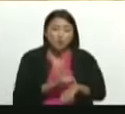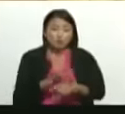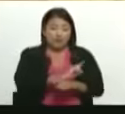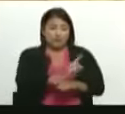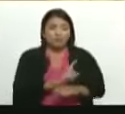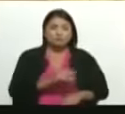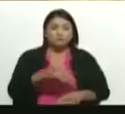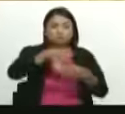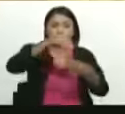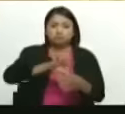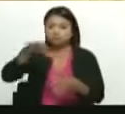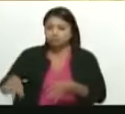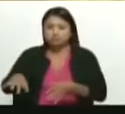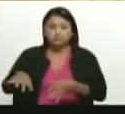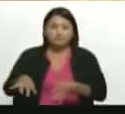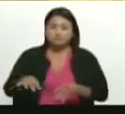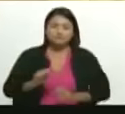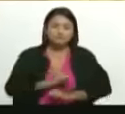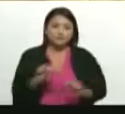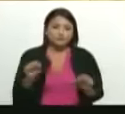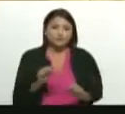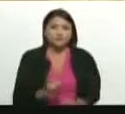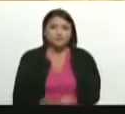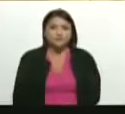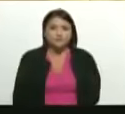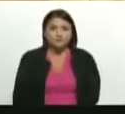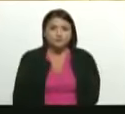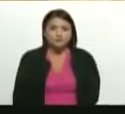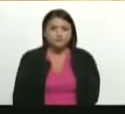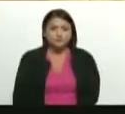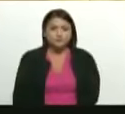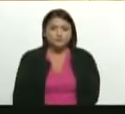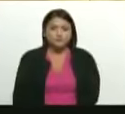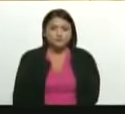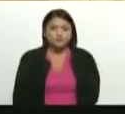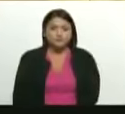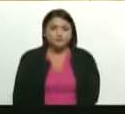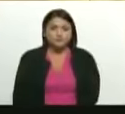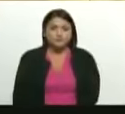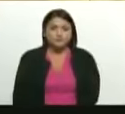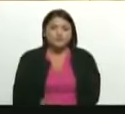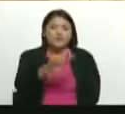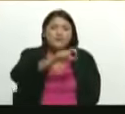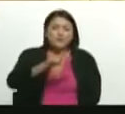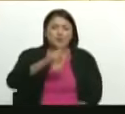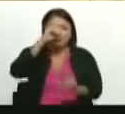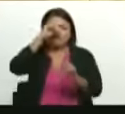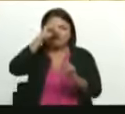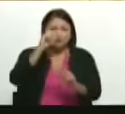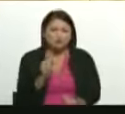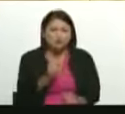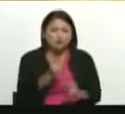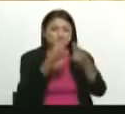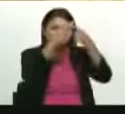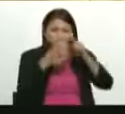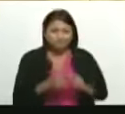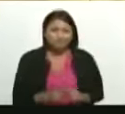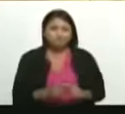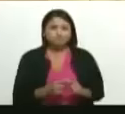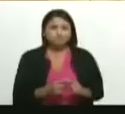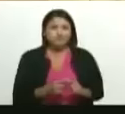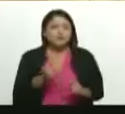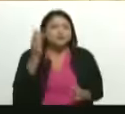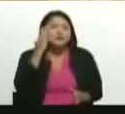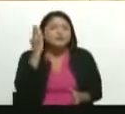para ejercer el voto, todos los especialistas en estadística y los planificadores saben que, de acuerdo